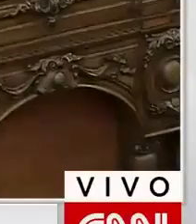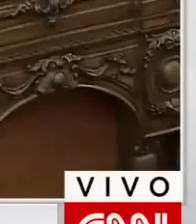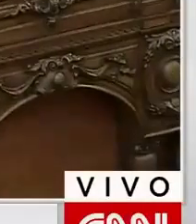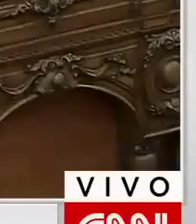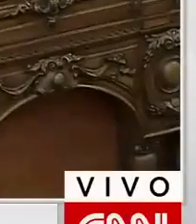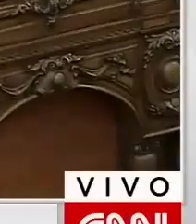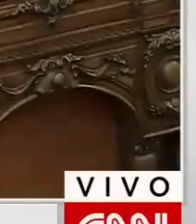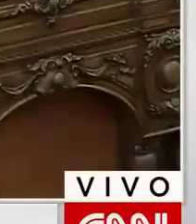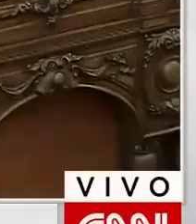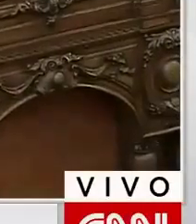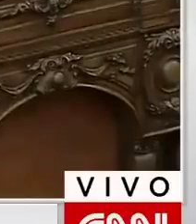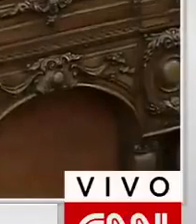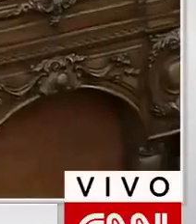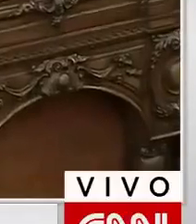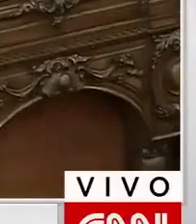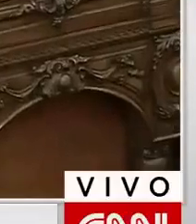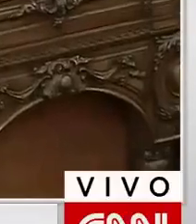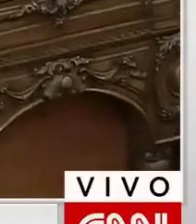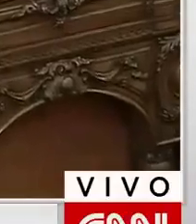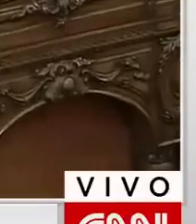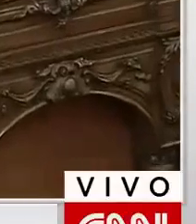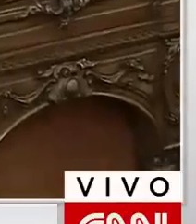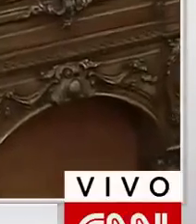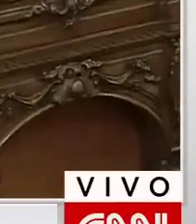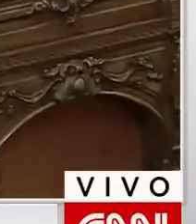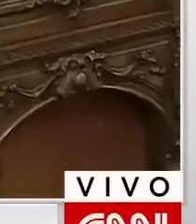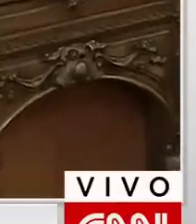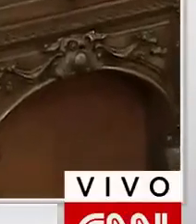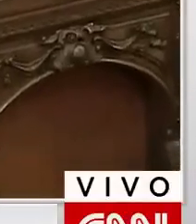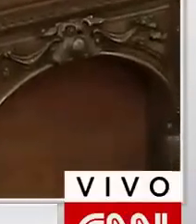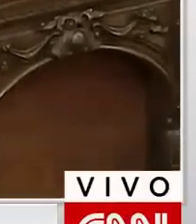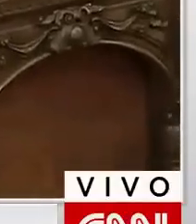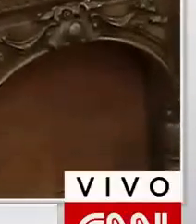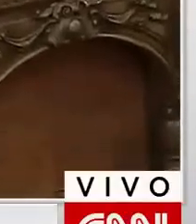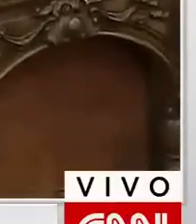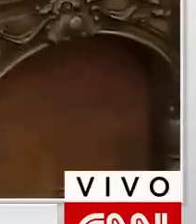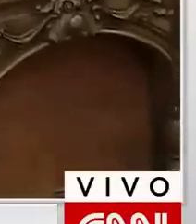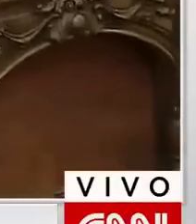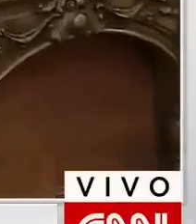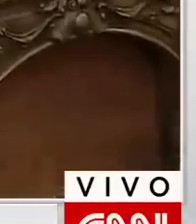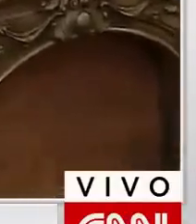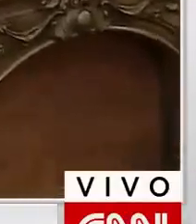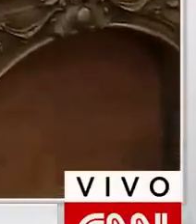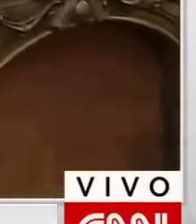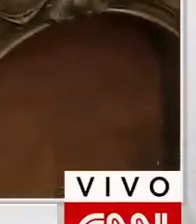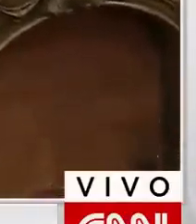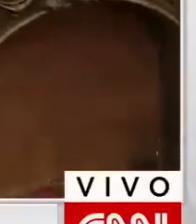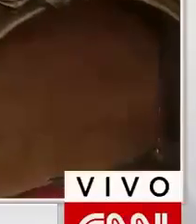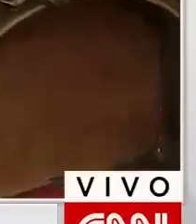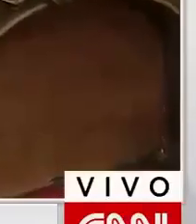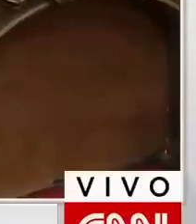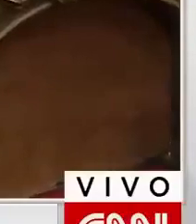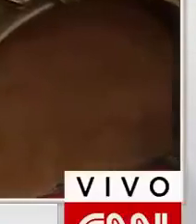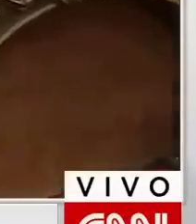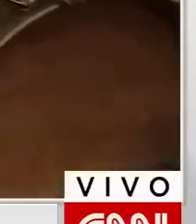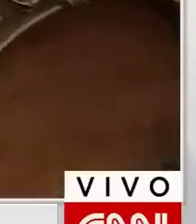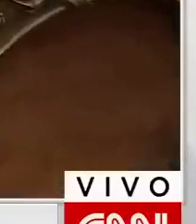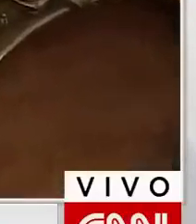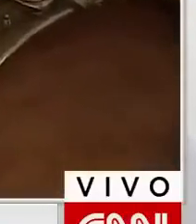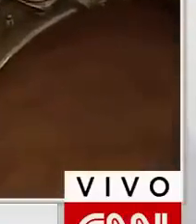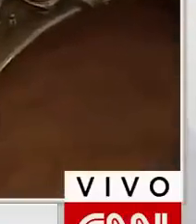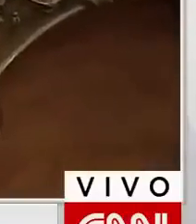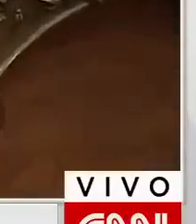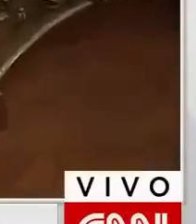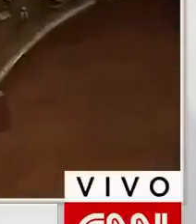un trabajo que permita sacar adelante esta tarea de la necesidad de conversar de escuchar de Buscar puntos en común también entre los distintos